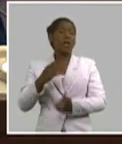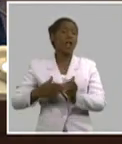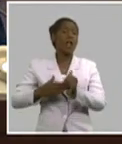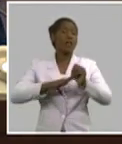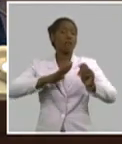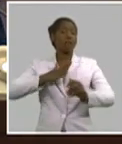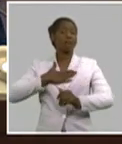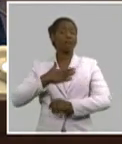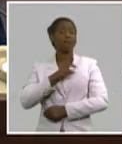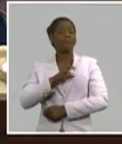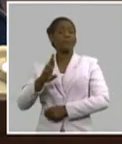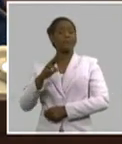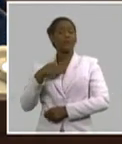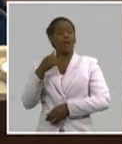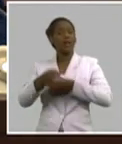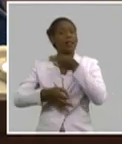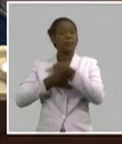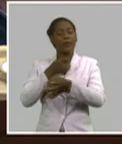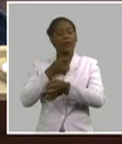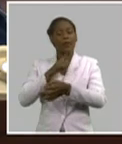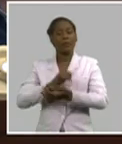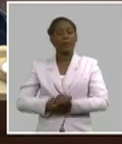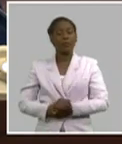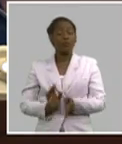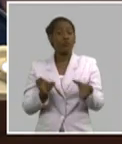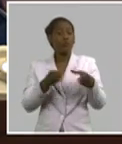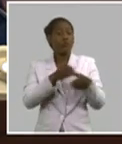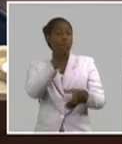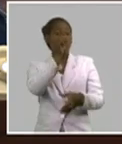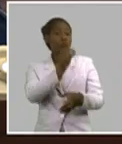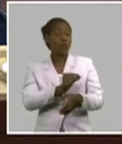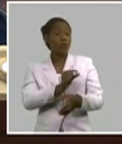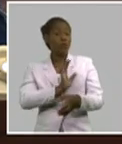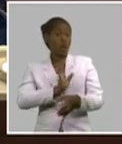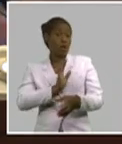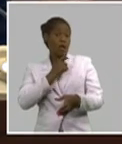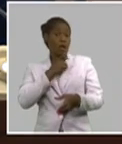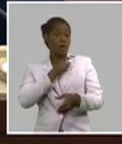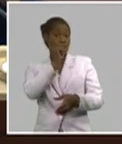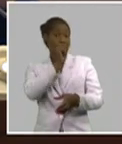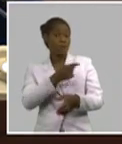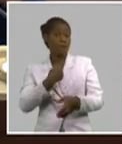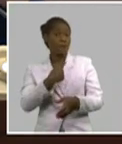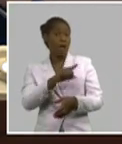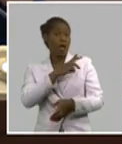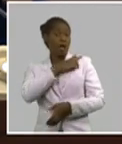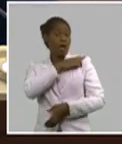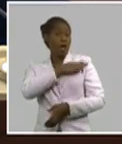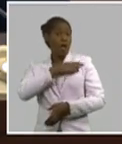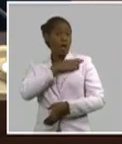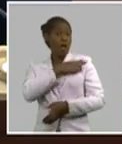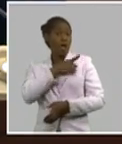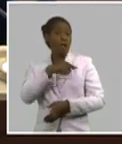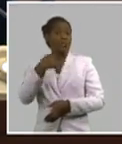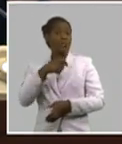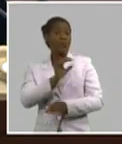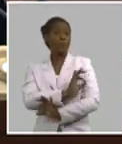Yo cuando hablo de modelo, ya de modelo de cuadro, no estoy negándolo, al contrario, es cómo integramos todo eso